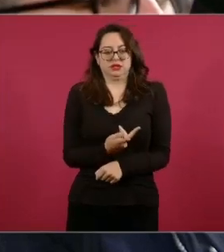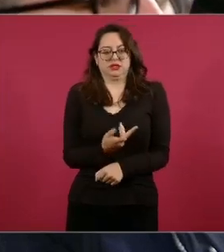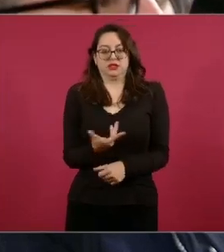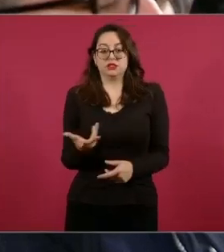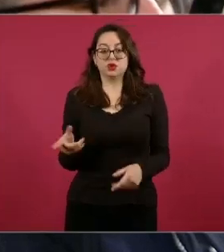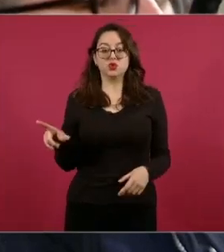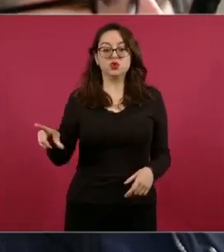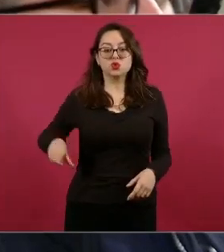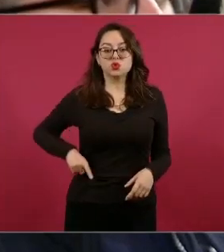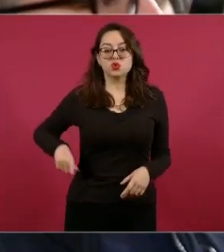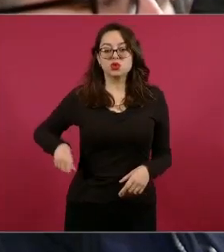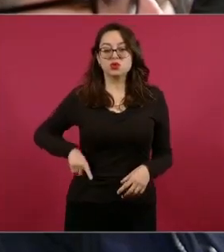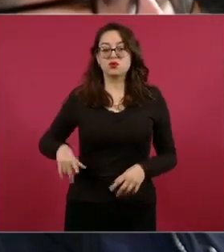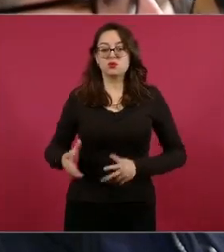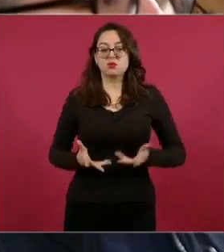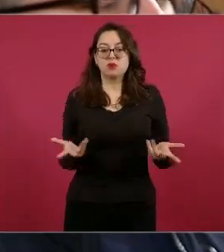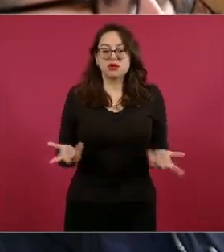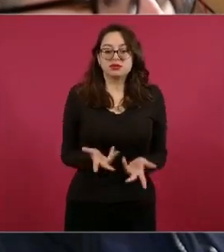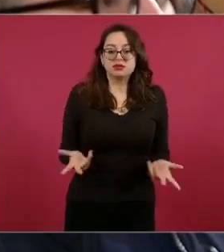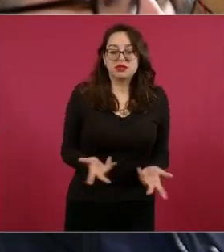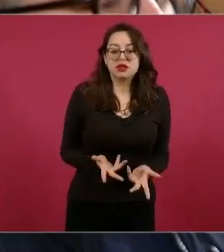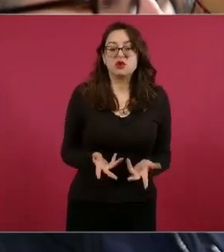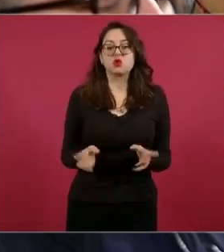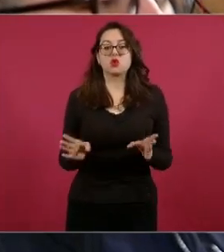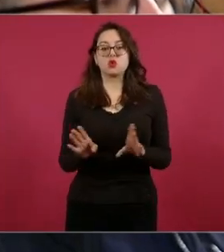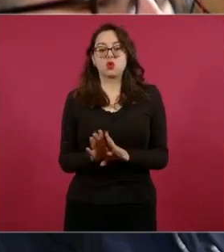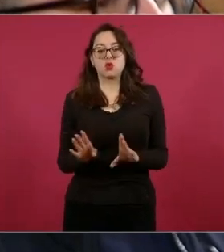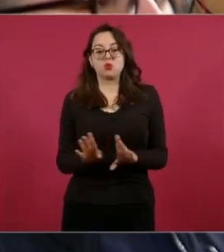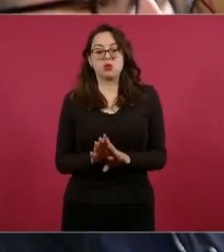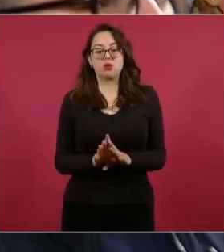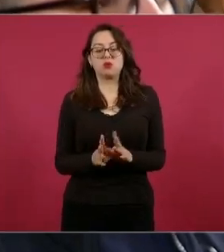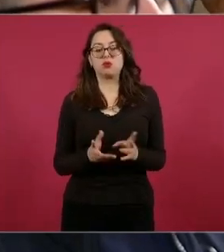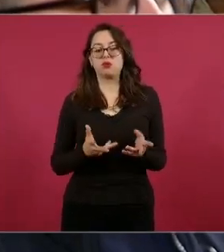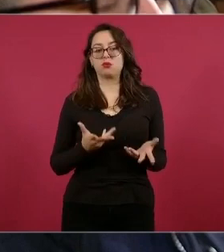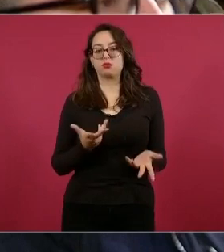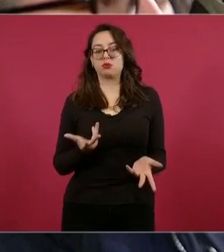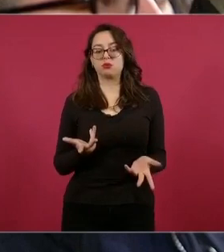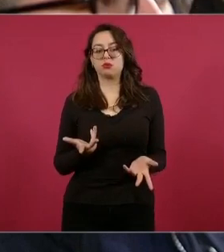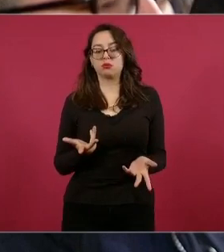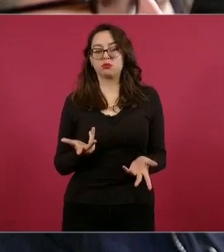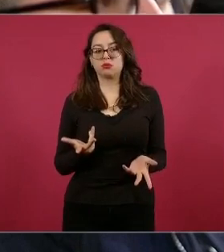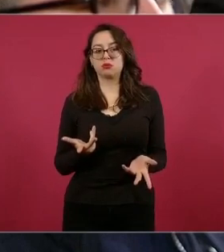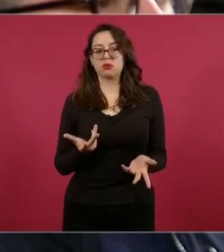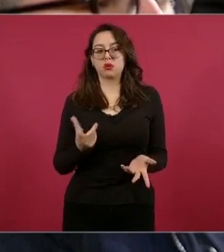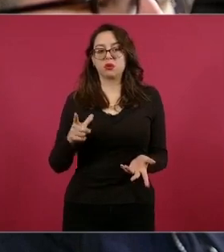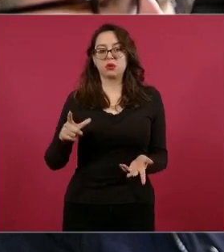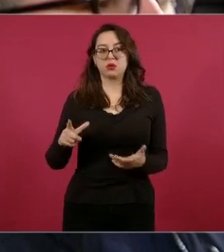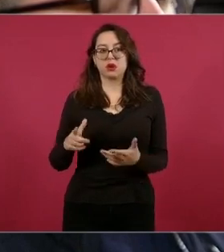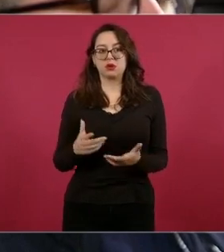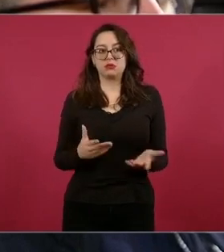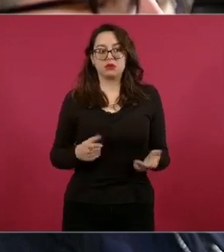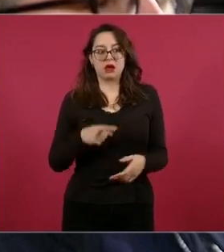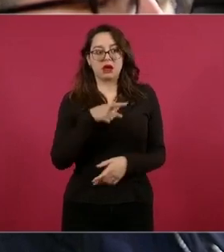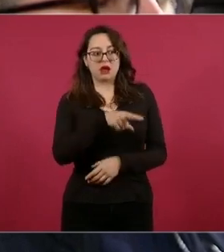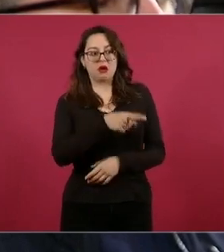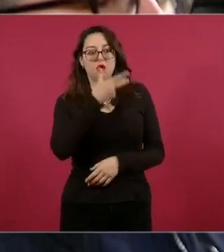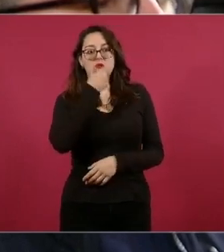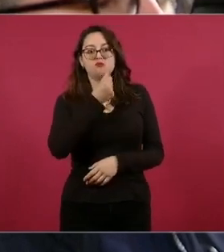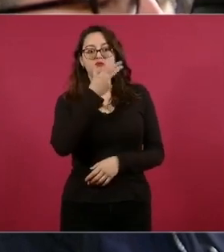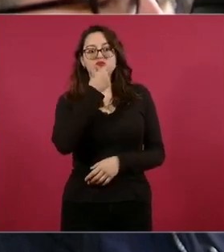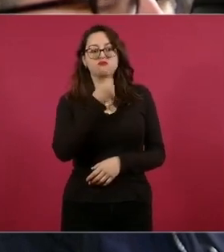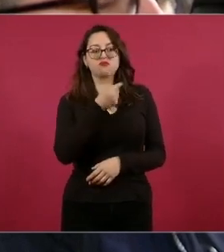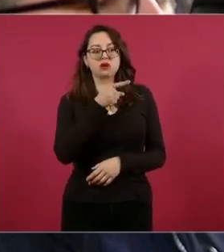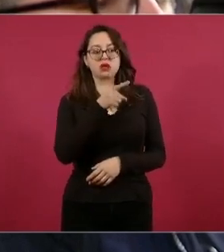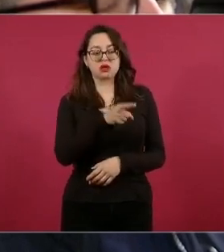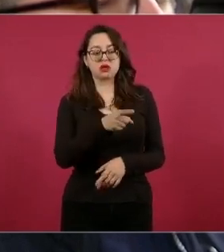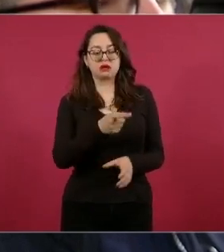gobierno? ¿Cuál es la estrategia jurídica del gobierno de la República para impedir que Ociel Cárdenas, tras